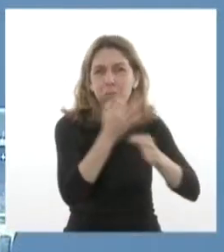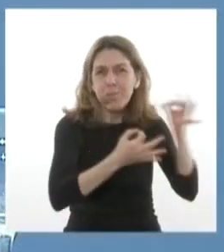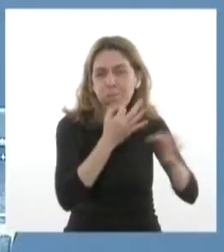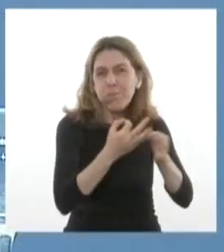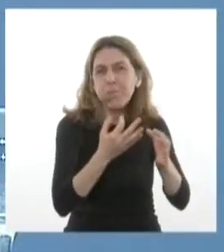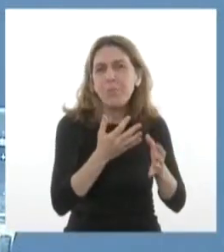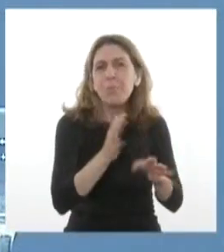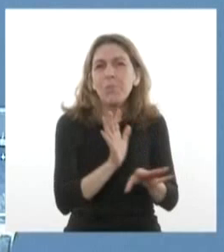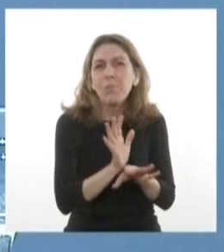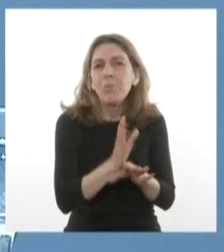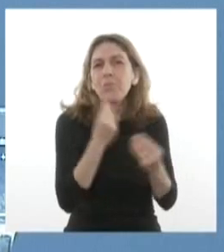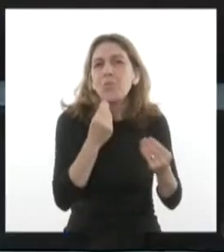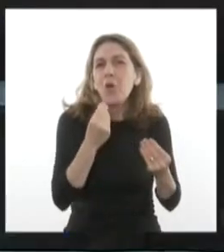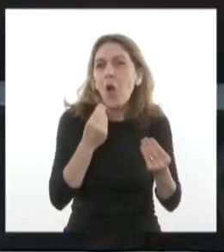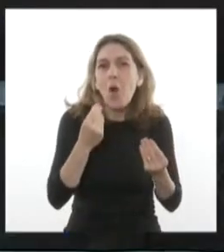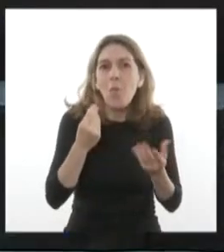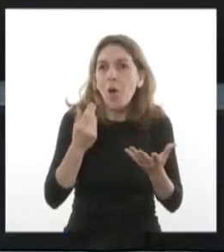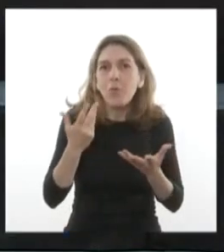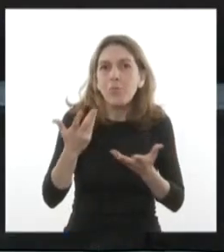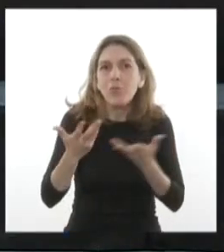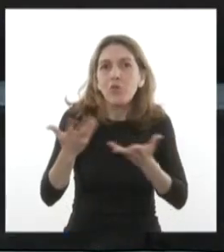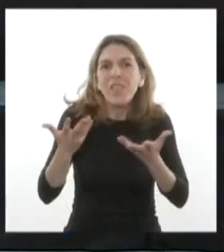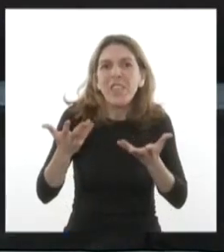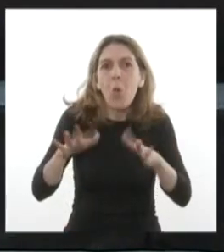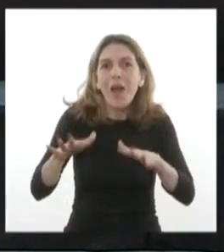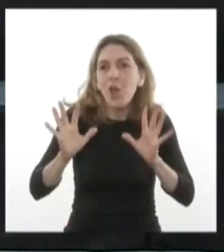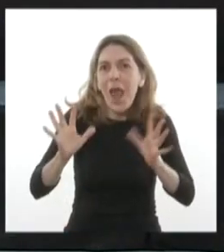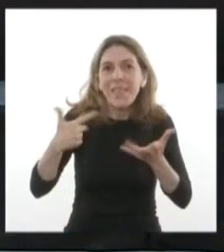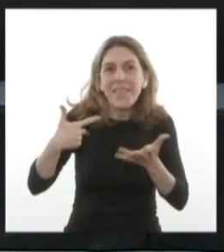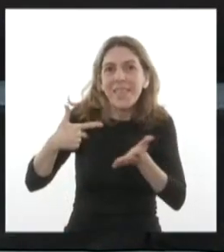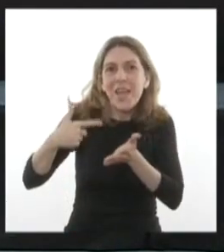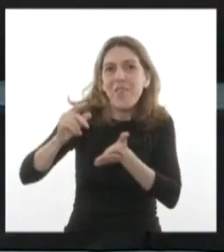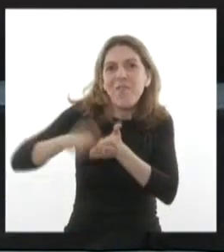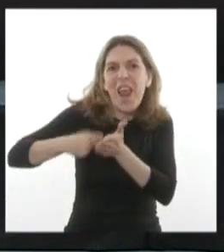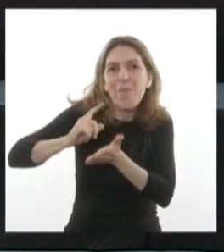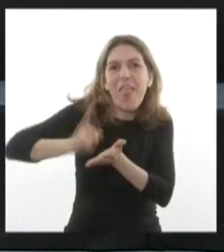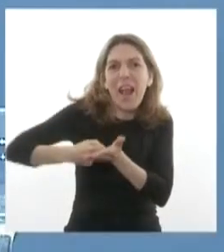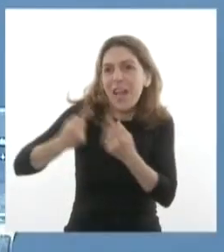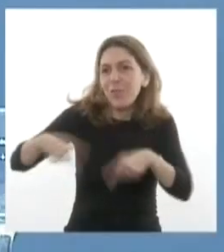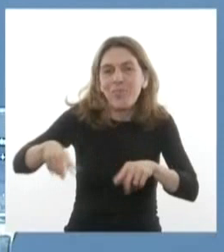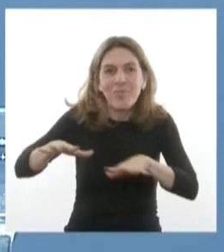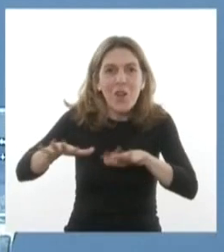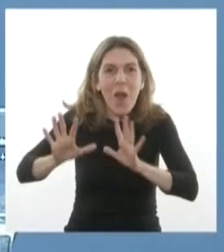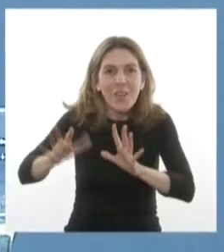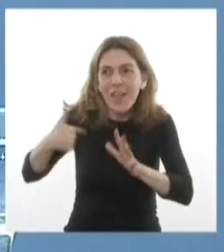de cómo transcurren estas cosas, estos momentos, que son